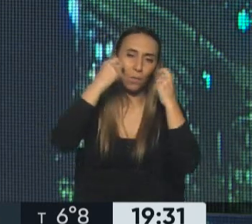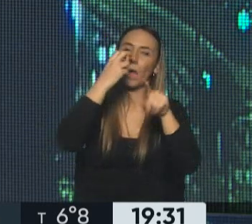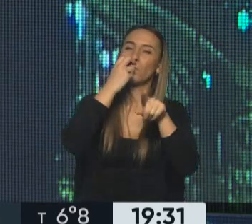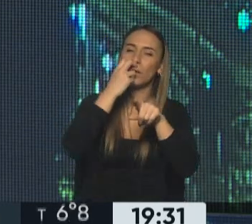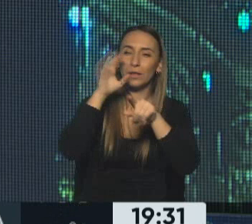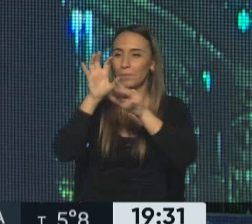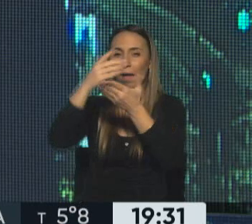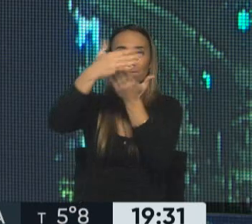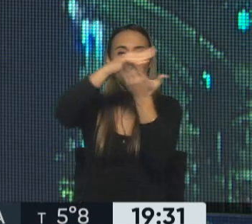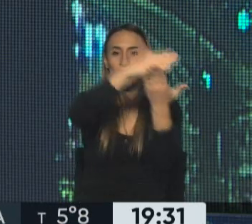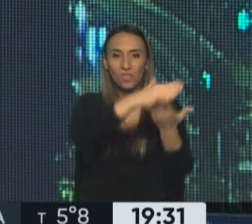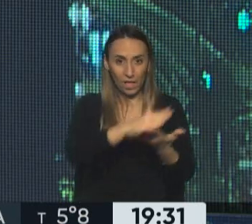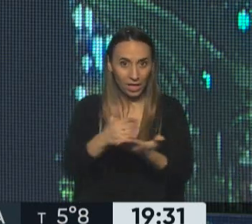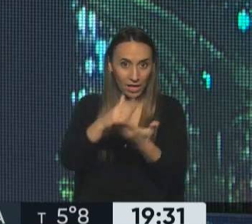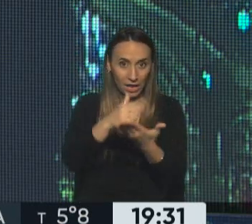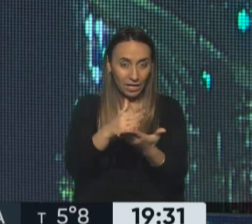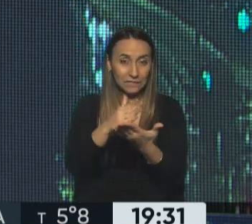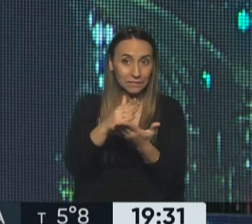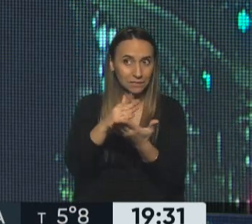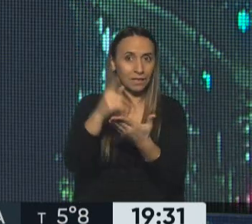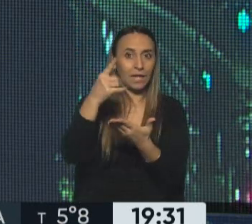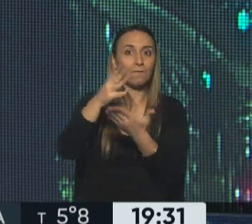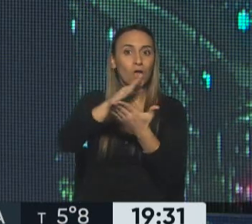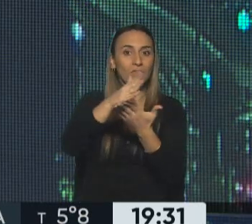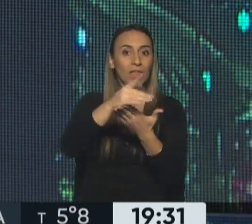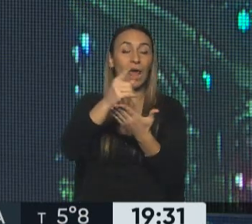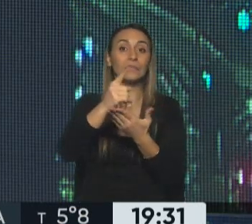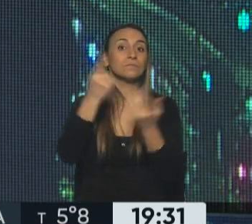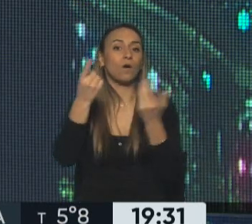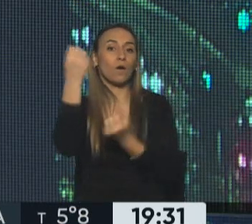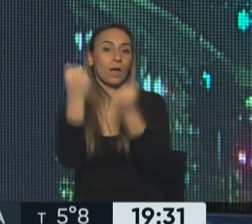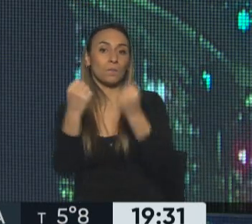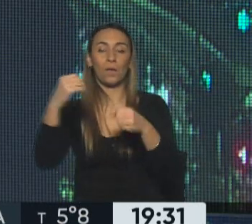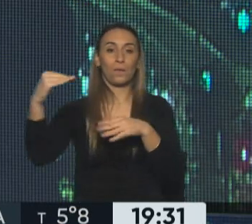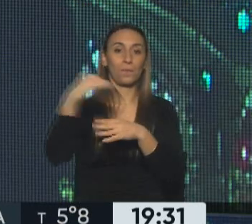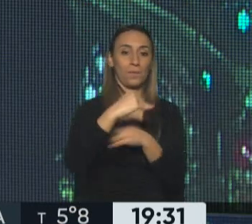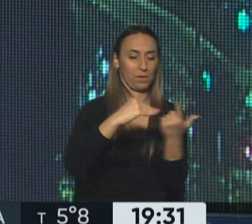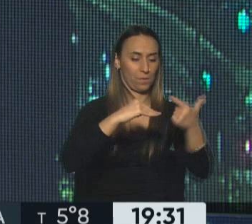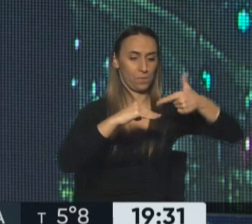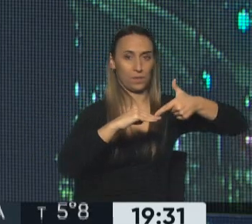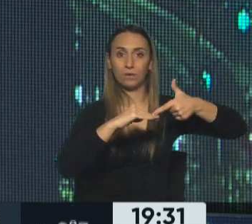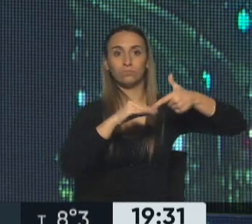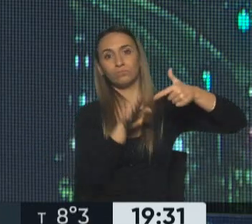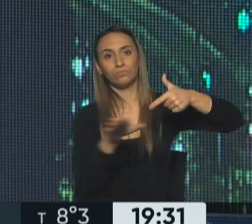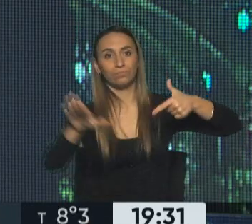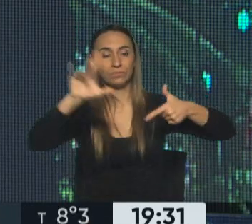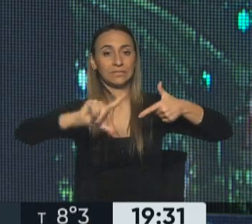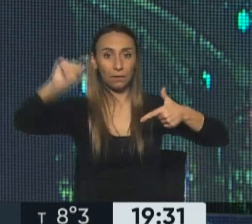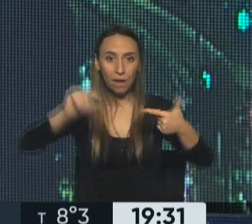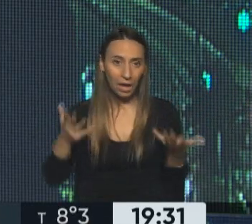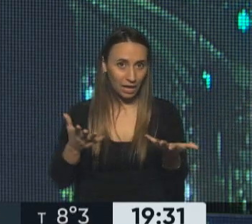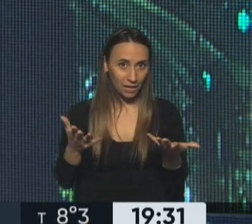Uruguay, donde cuando se da con otros productos, pero también se da con con el combustible. Acá también se dio una diferencia